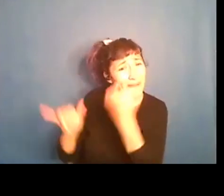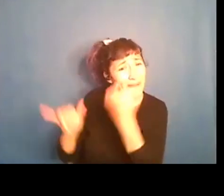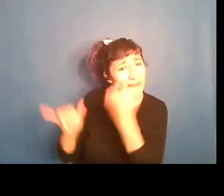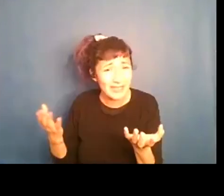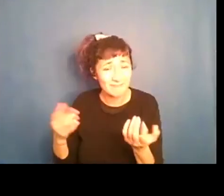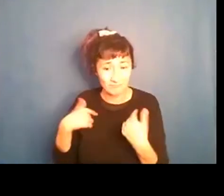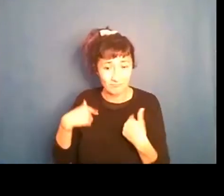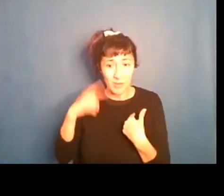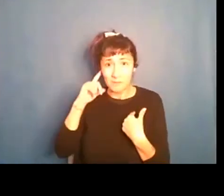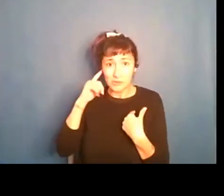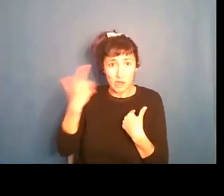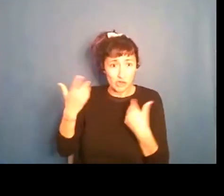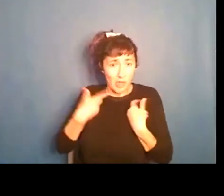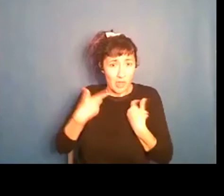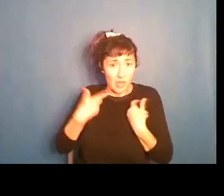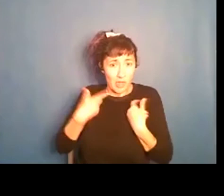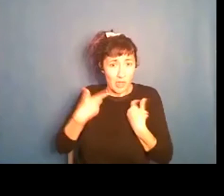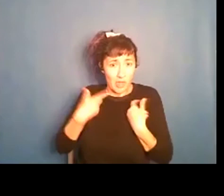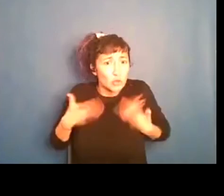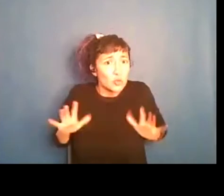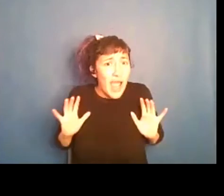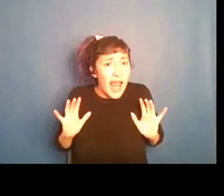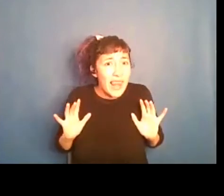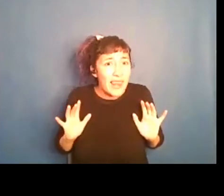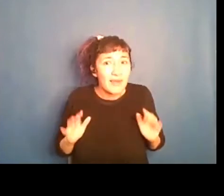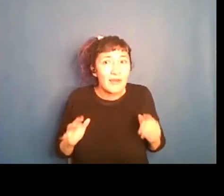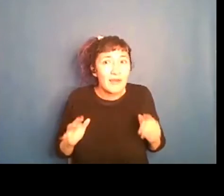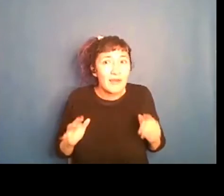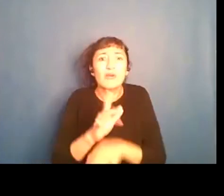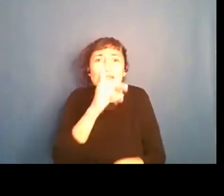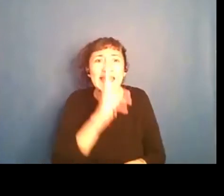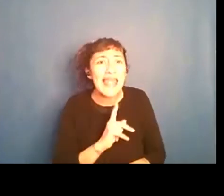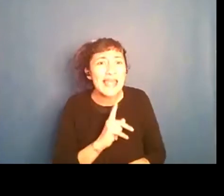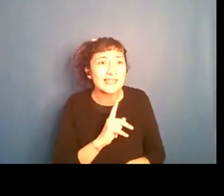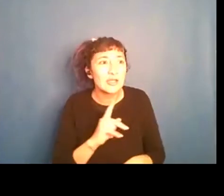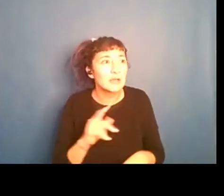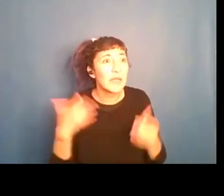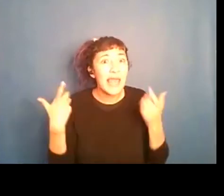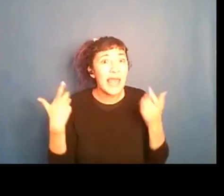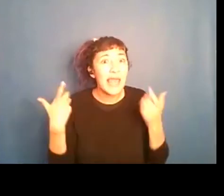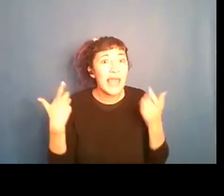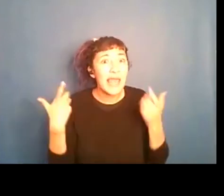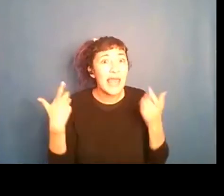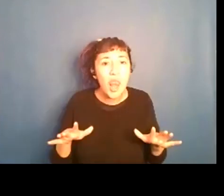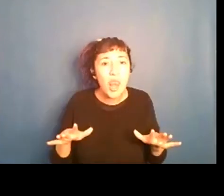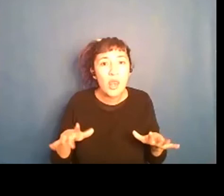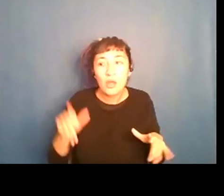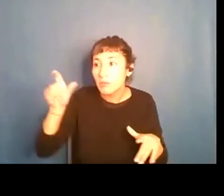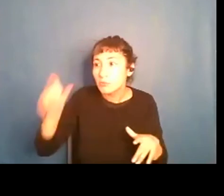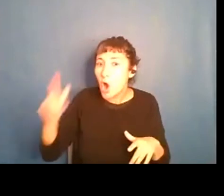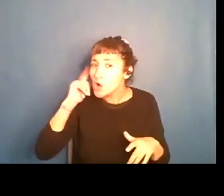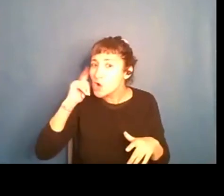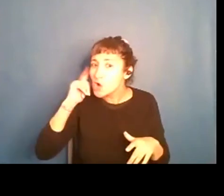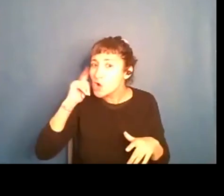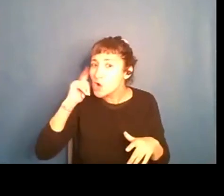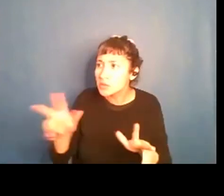mí es natural. Es como que para mí el silencio es tan natural que una persona oyente me dice, pero ¿y